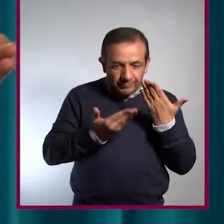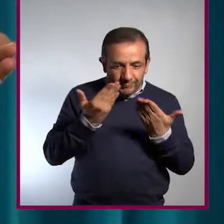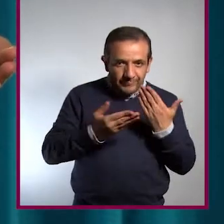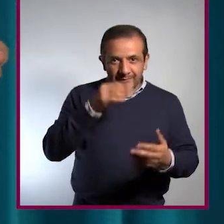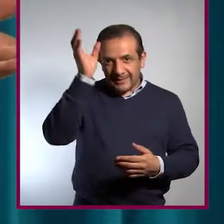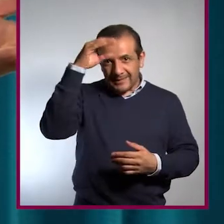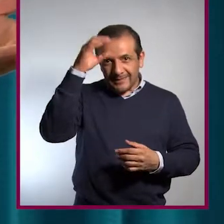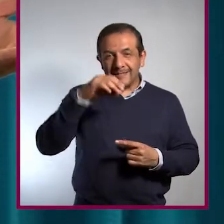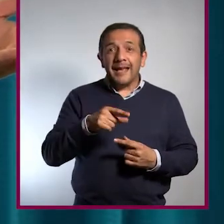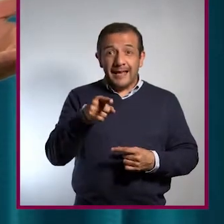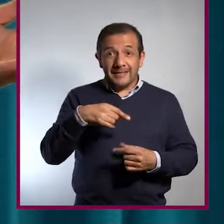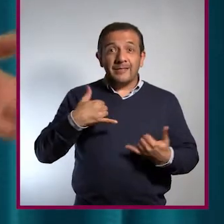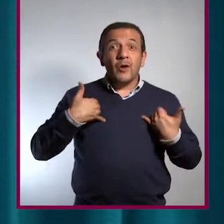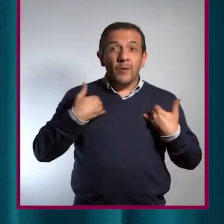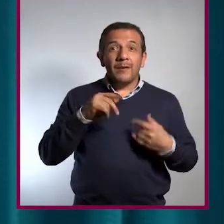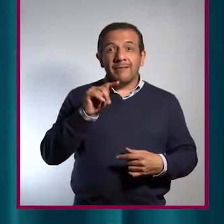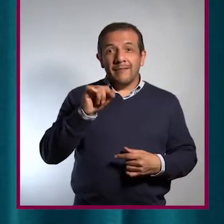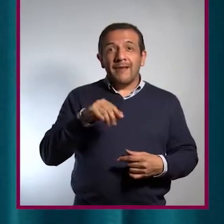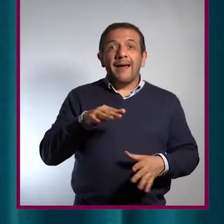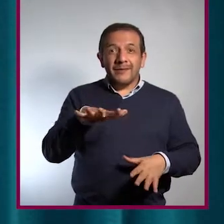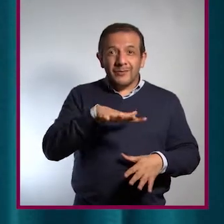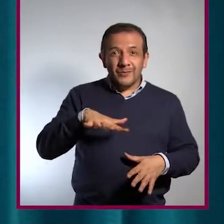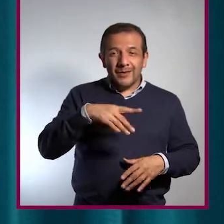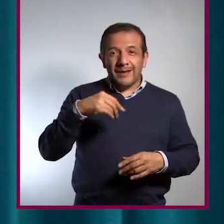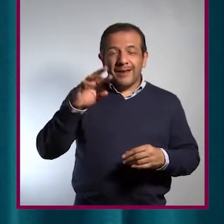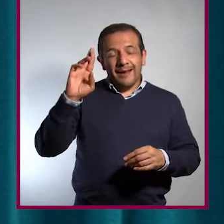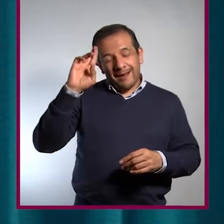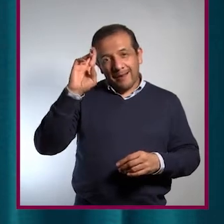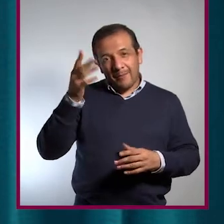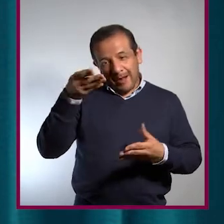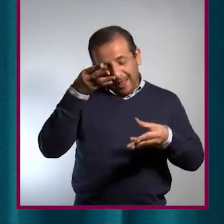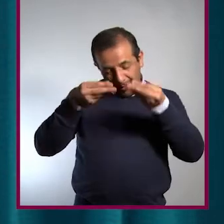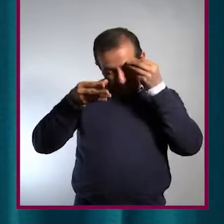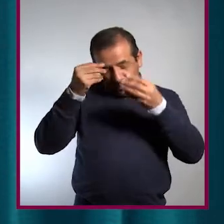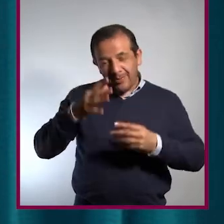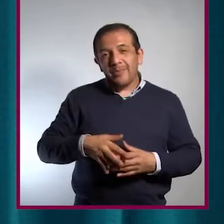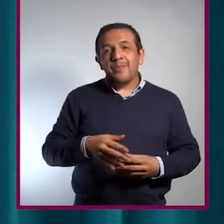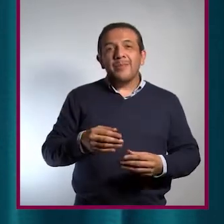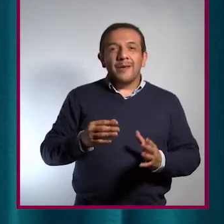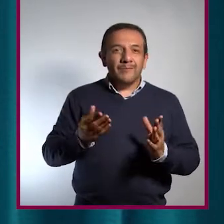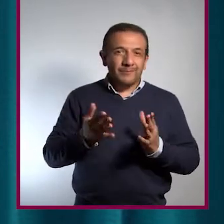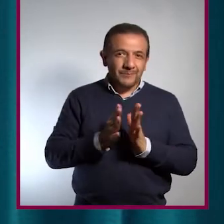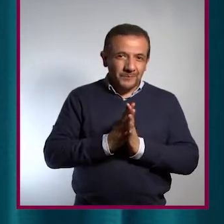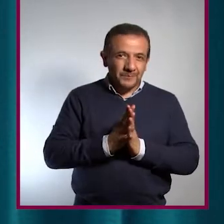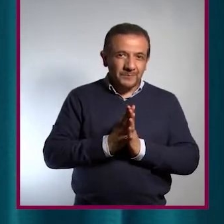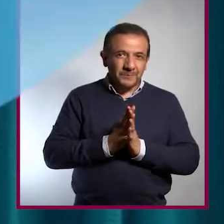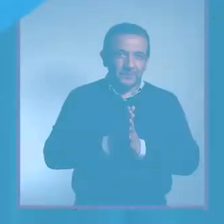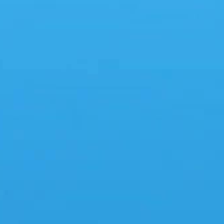Jóvenes en TV, un espacio de reflexión y construcción de conocimiento. Comenzamos.